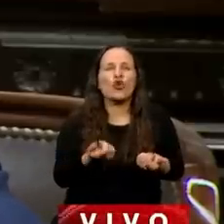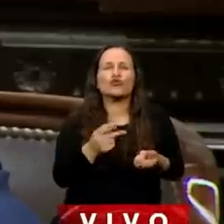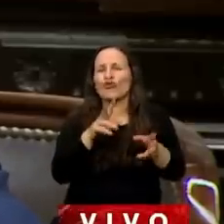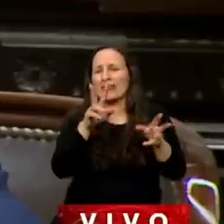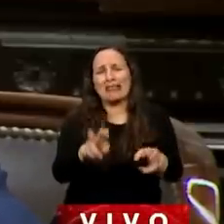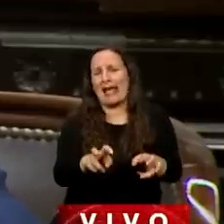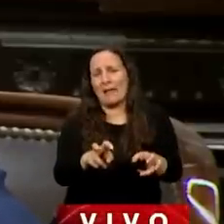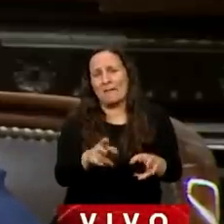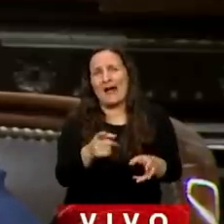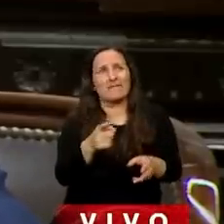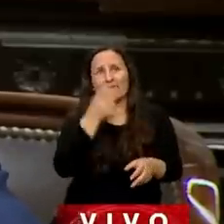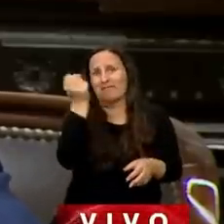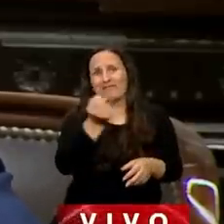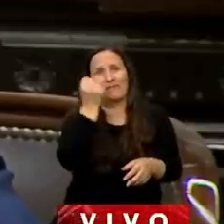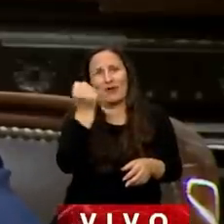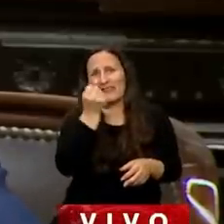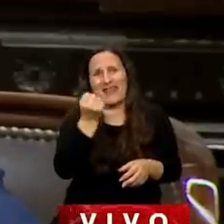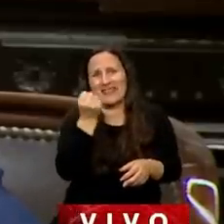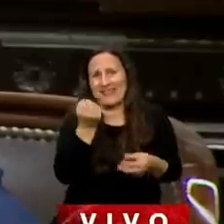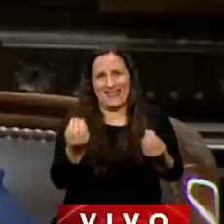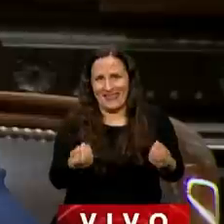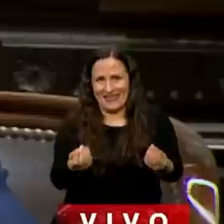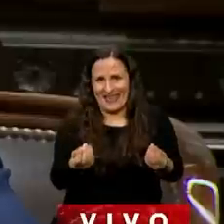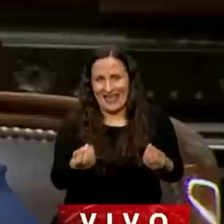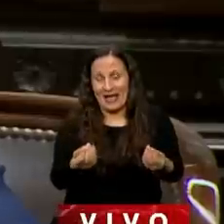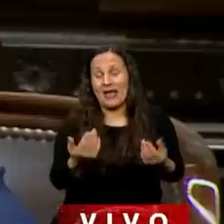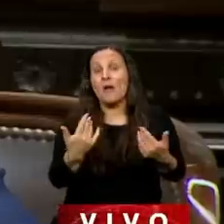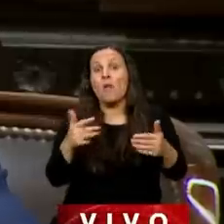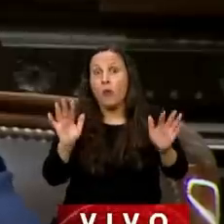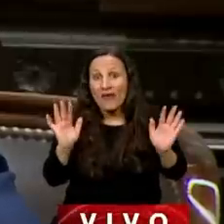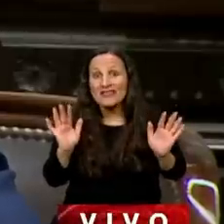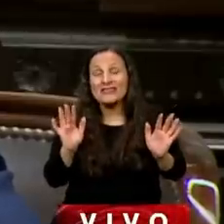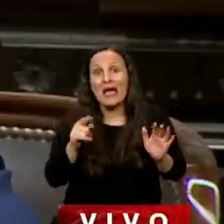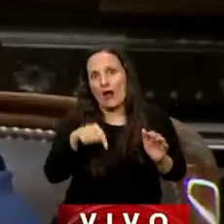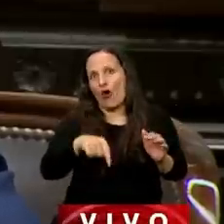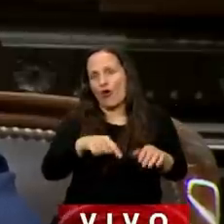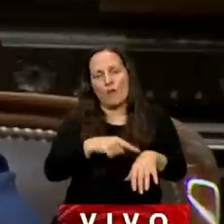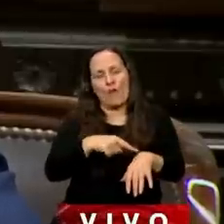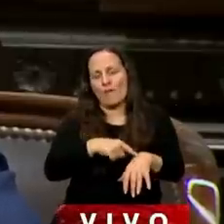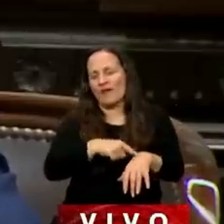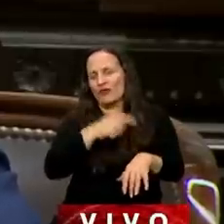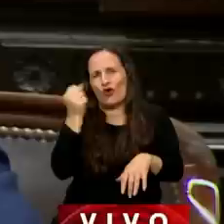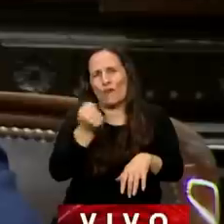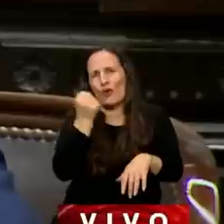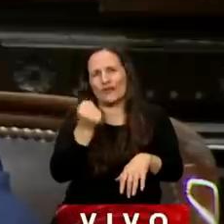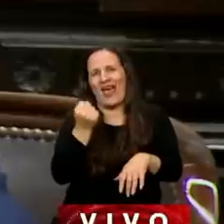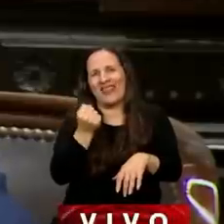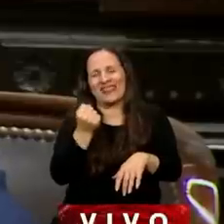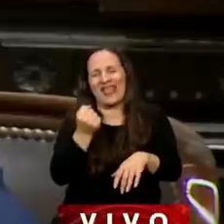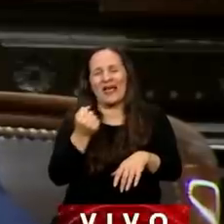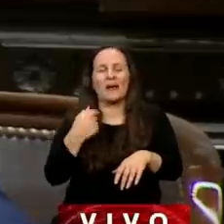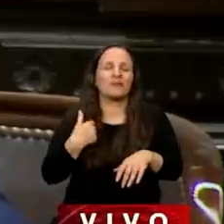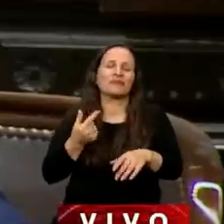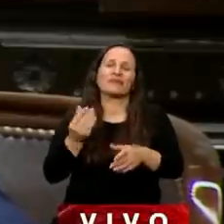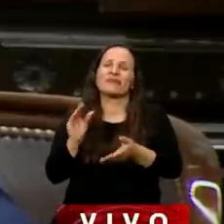que es absolutamente central y que es más importante, tal vez, en este momento, que invertir dineros